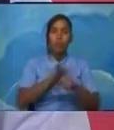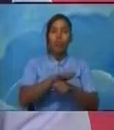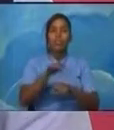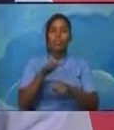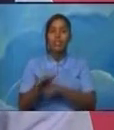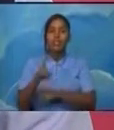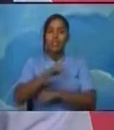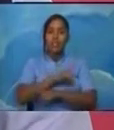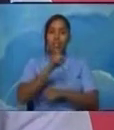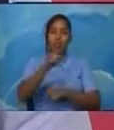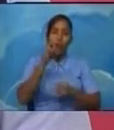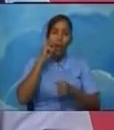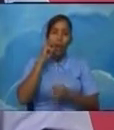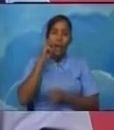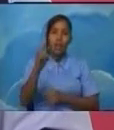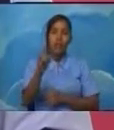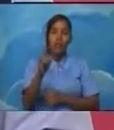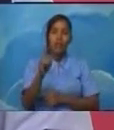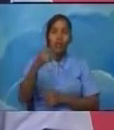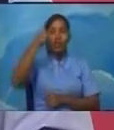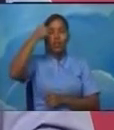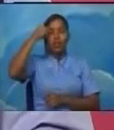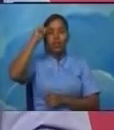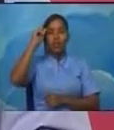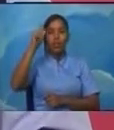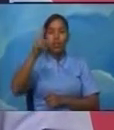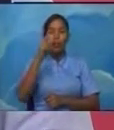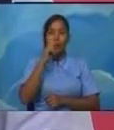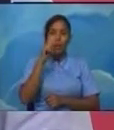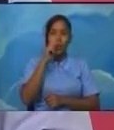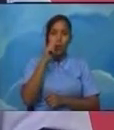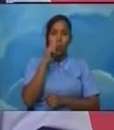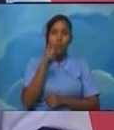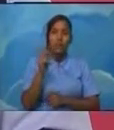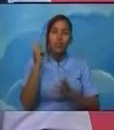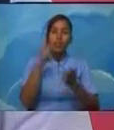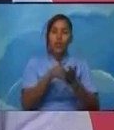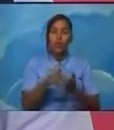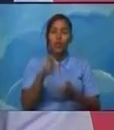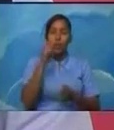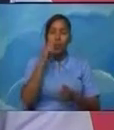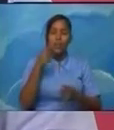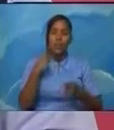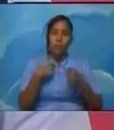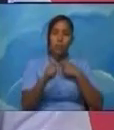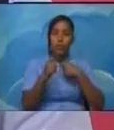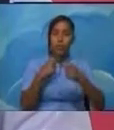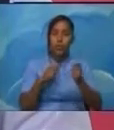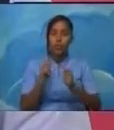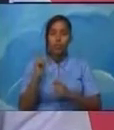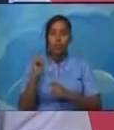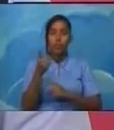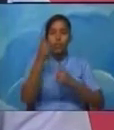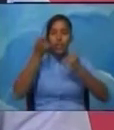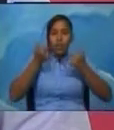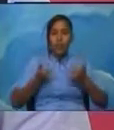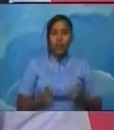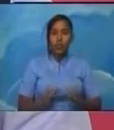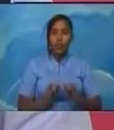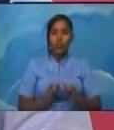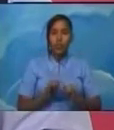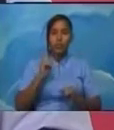de Esaú son enemigos. Recordemos que Esaú fue el hombre que vendió su primogenitura, despreció